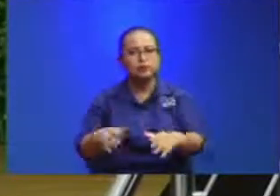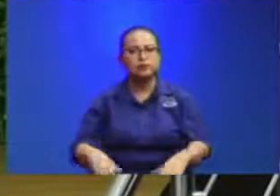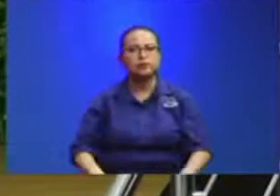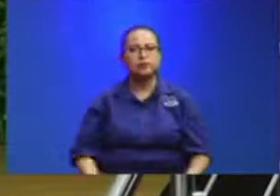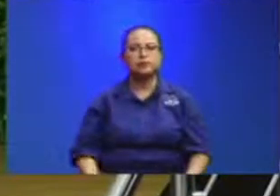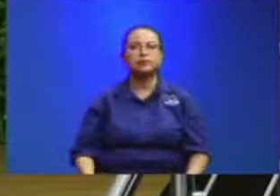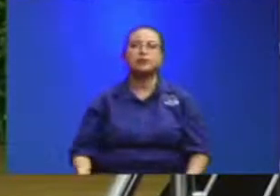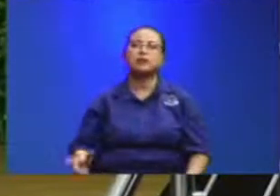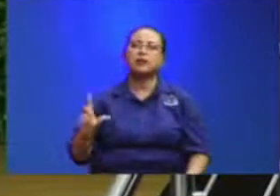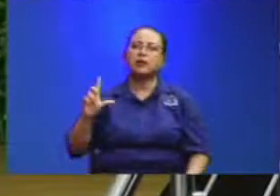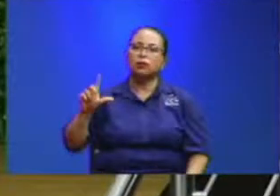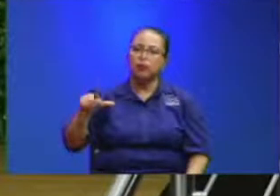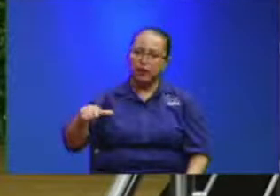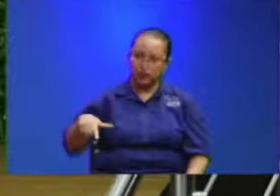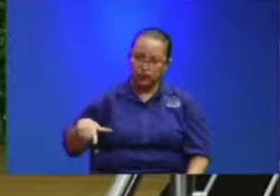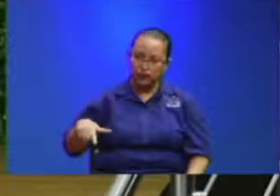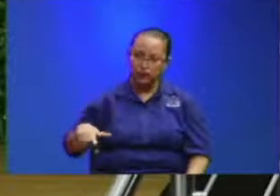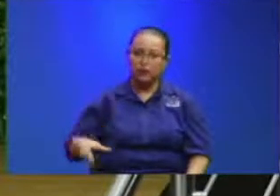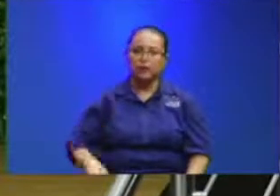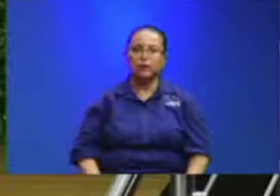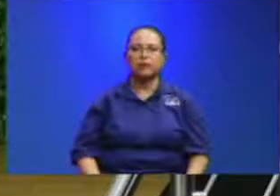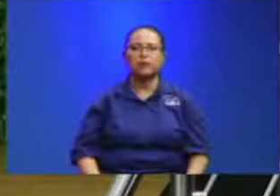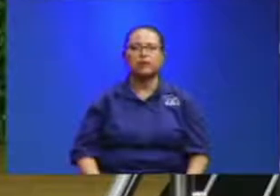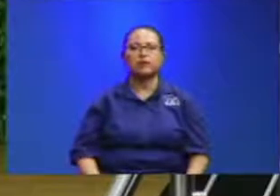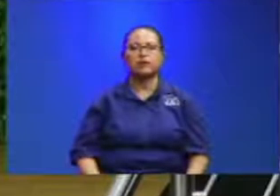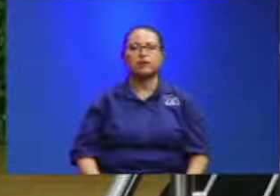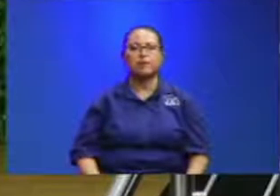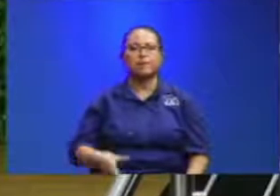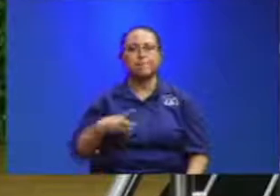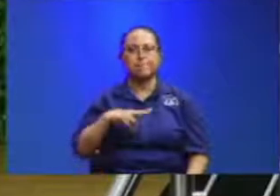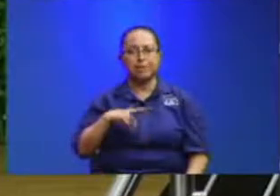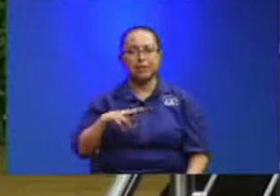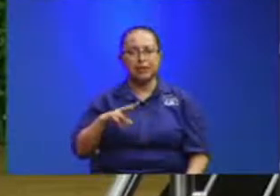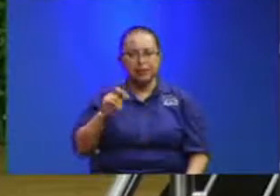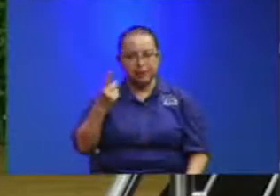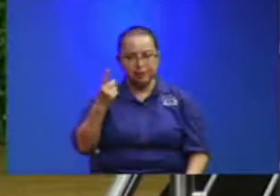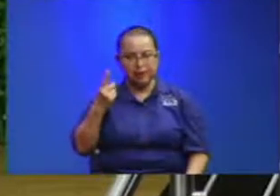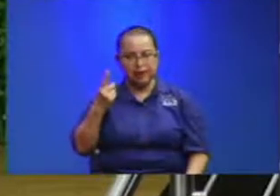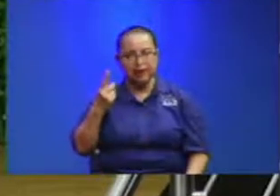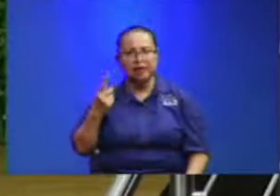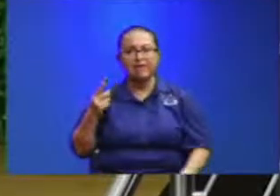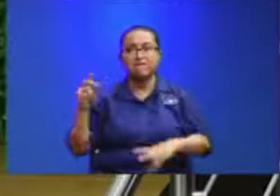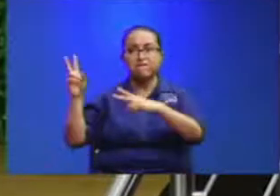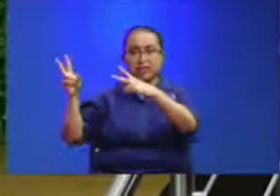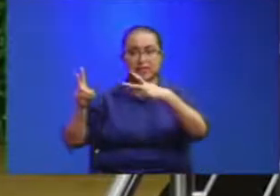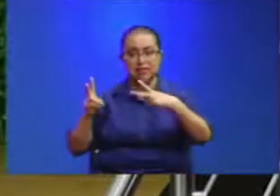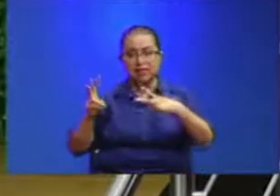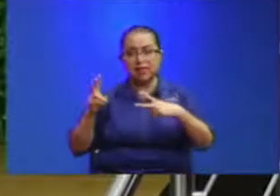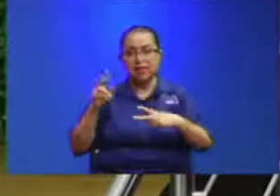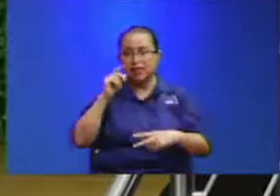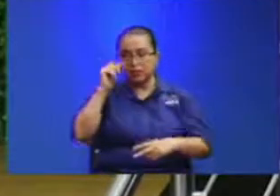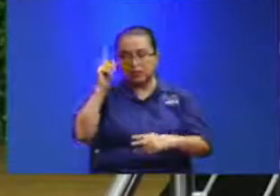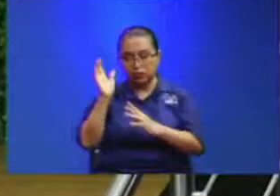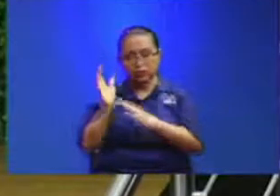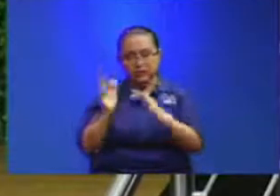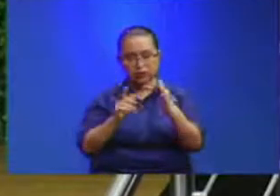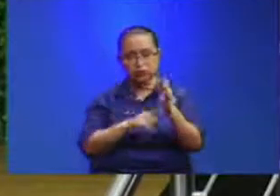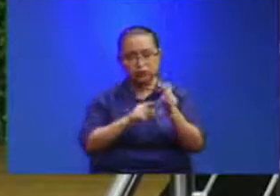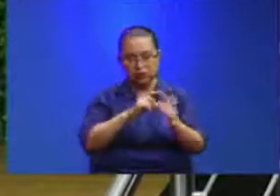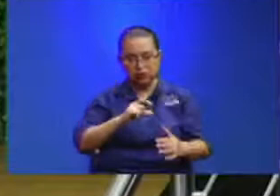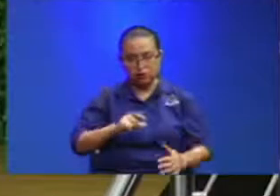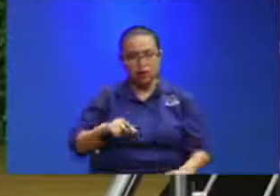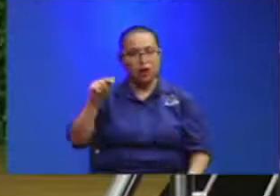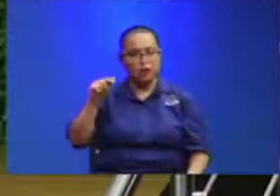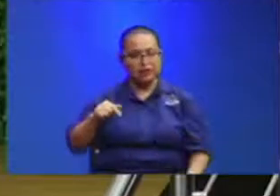y luego luego tenemos que ver lo siguiente esa fue la primera venida del señor jesucristo ahora el señor viene de